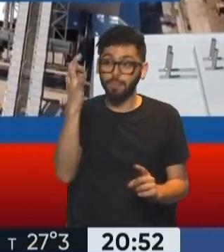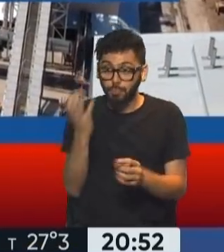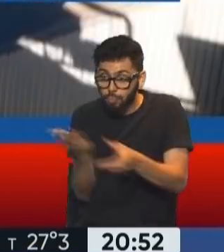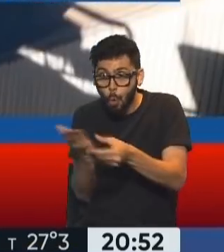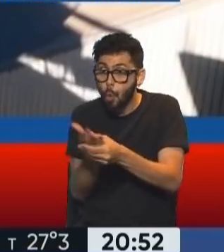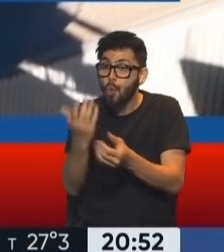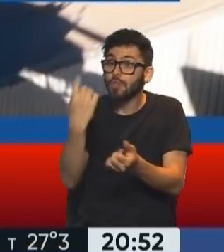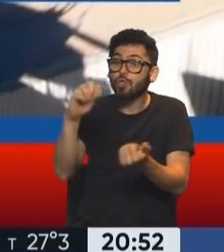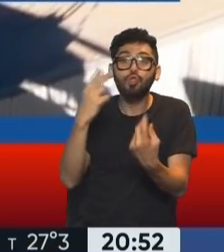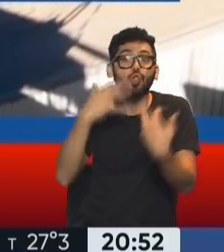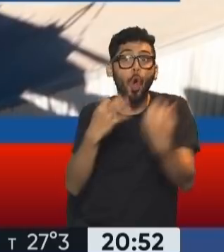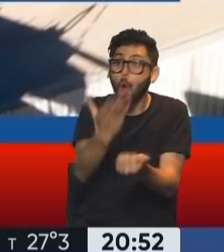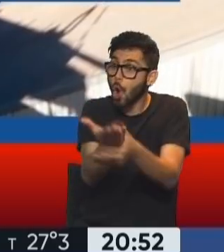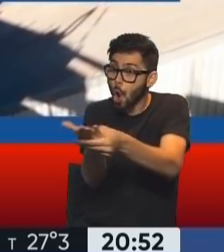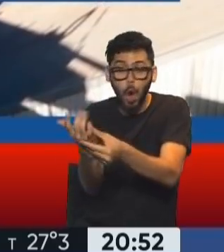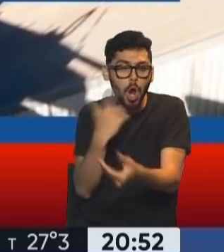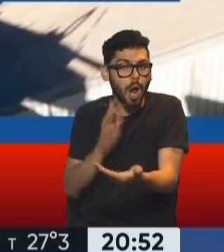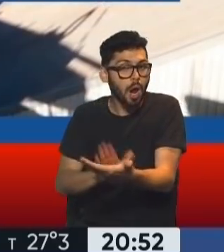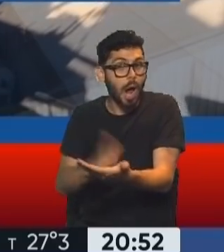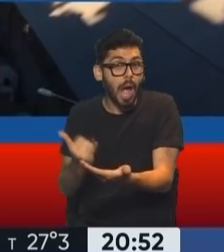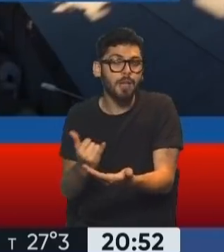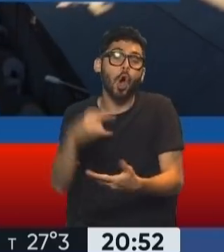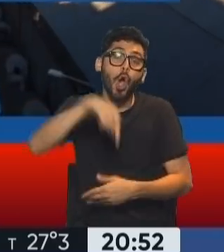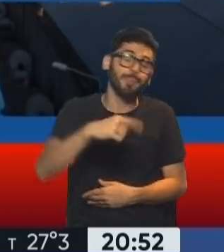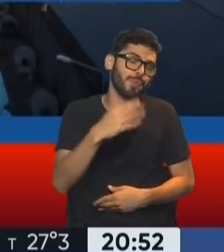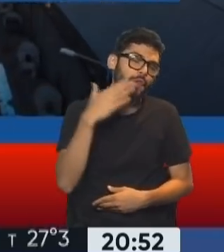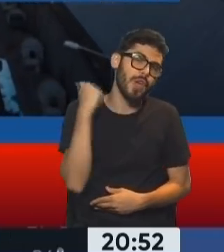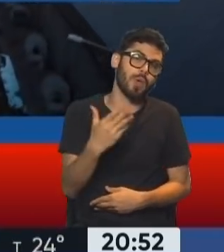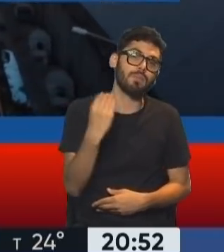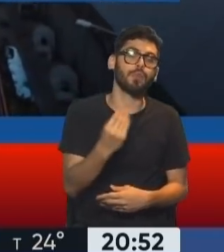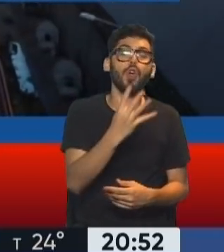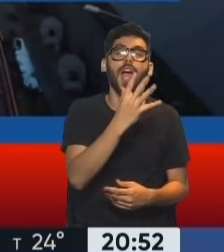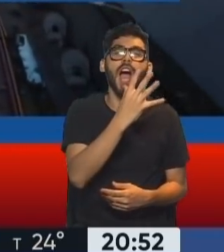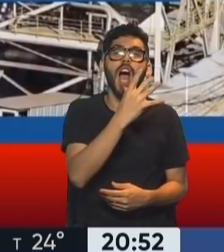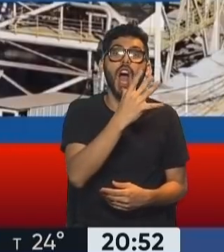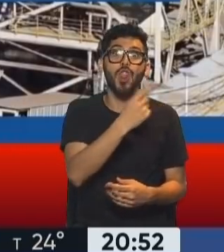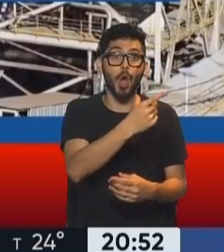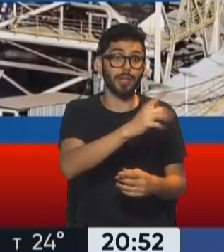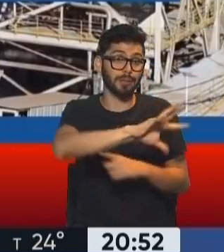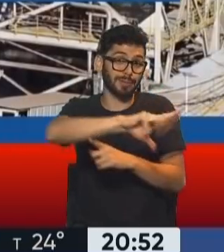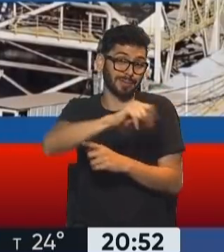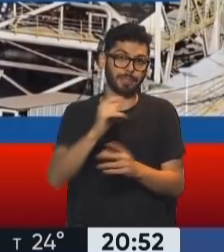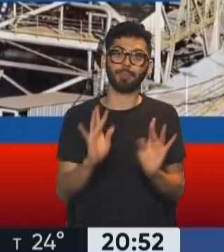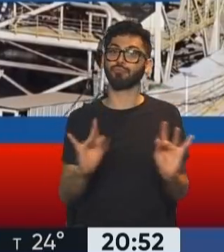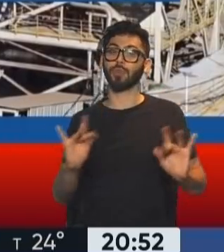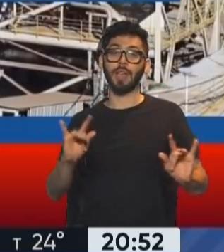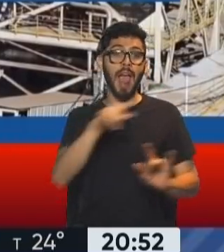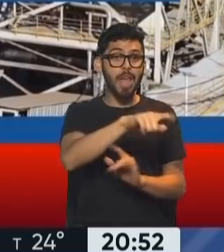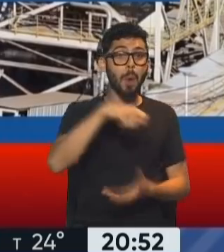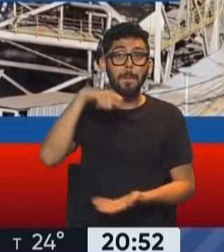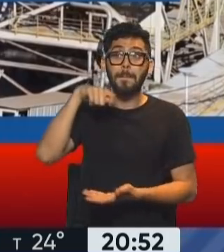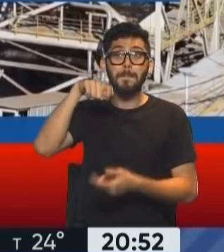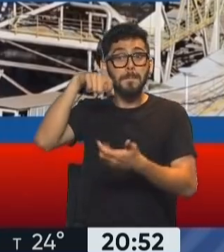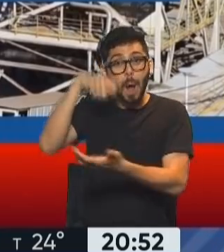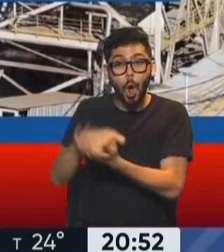llevando adelante. Lo de hoy fue vergonzoso porque estos 14 delincuentes de guante blanco tuvieron que pagar 10 millones